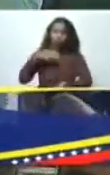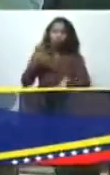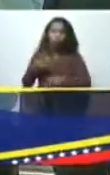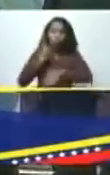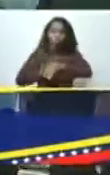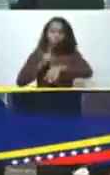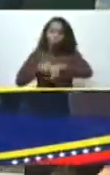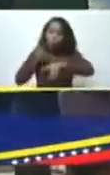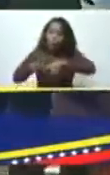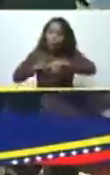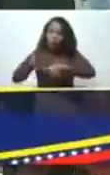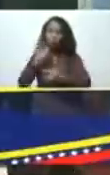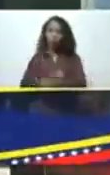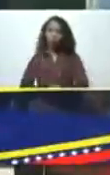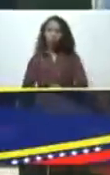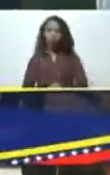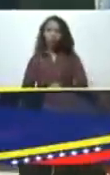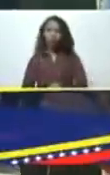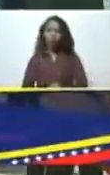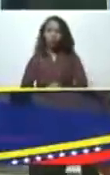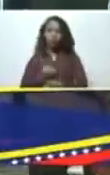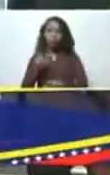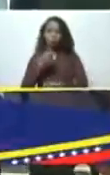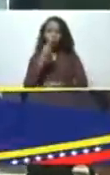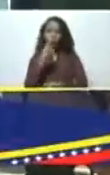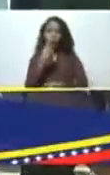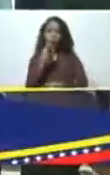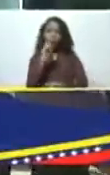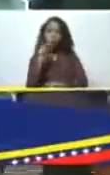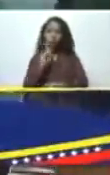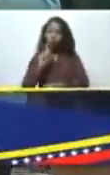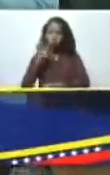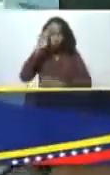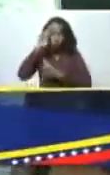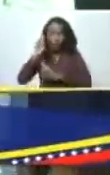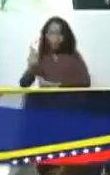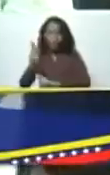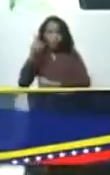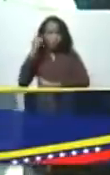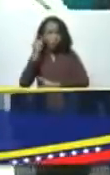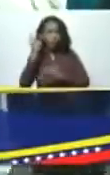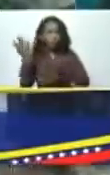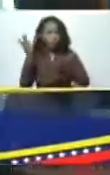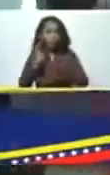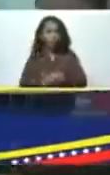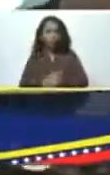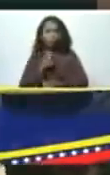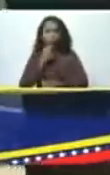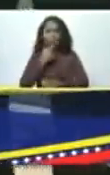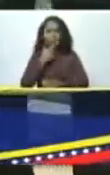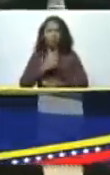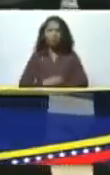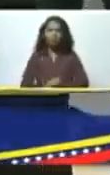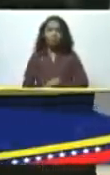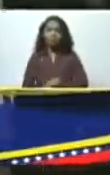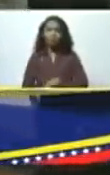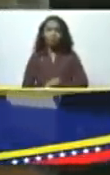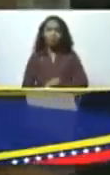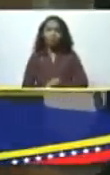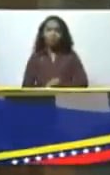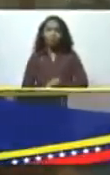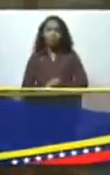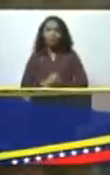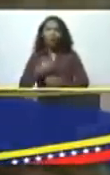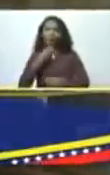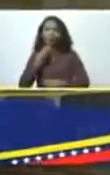horario infantil. ¿Ah? Goliat. Tú no respetas, Goliat. ¿Ah? Qué bello, ¿vale? ¿Ah? El